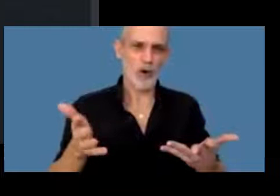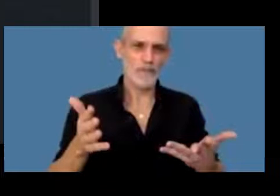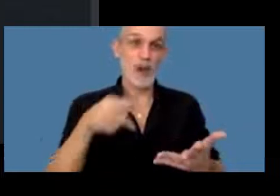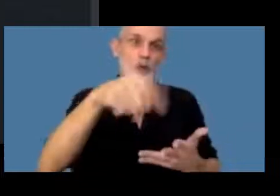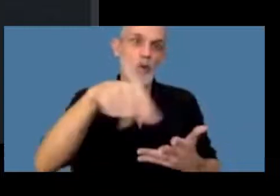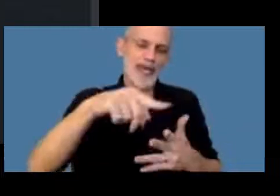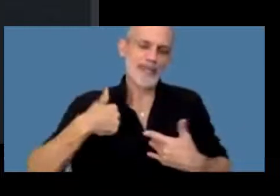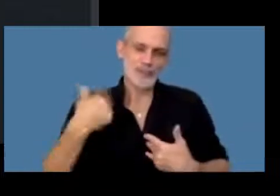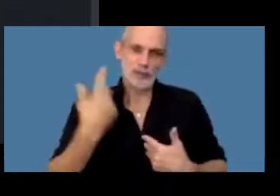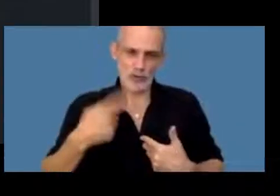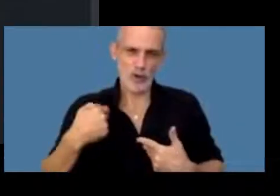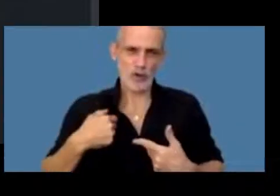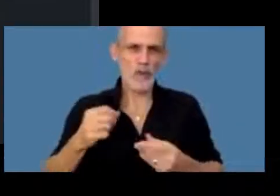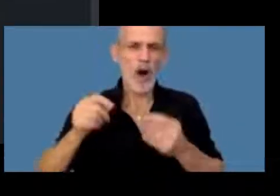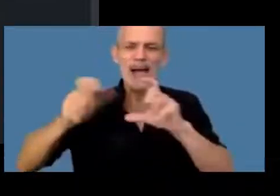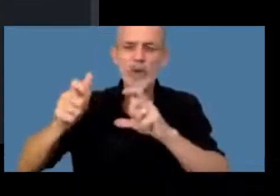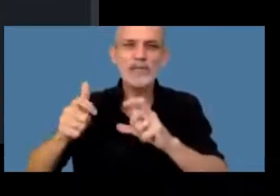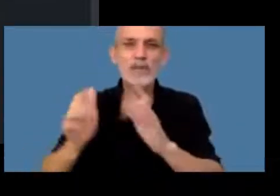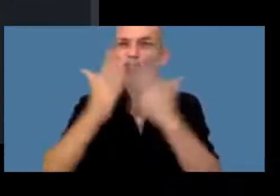primera línea de actualización es un diario.